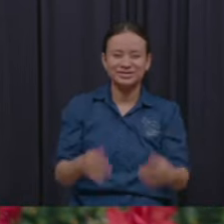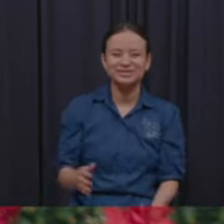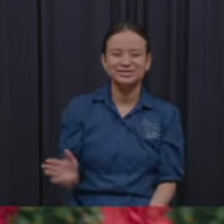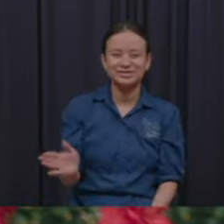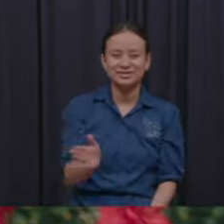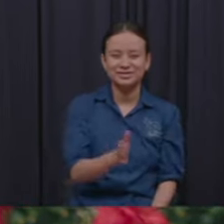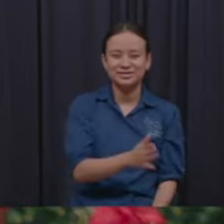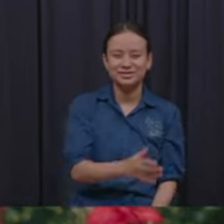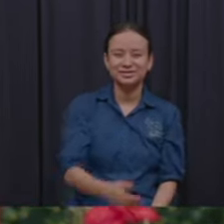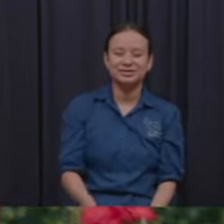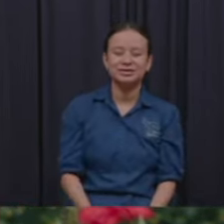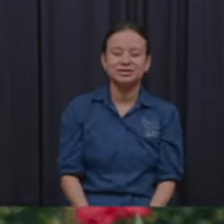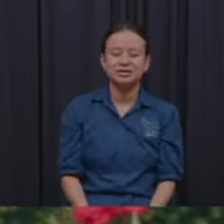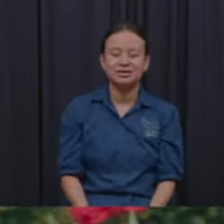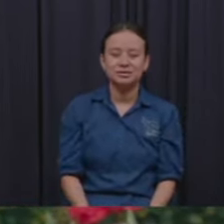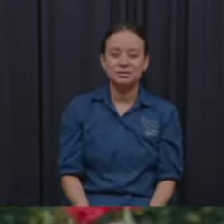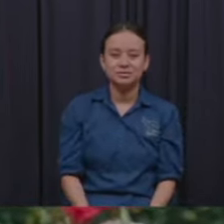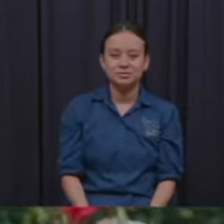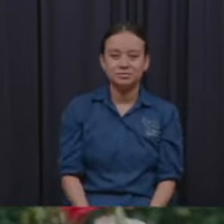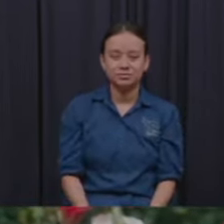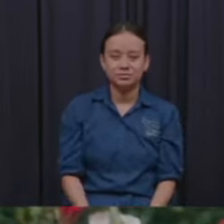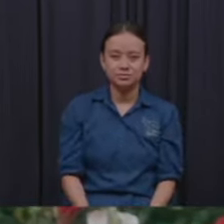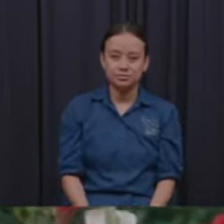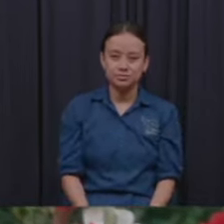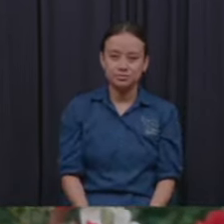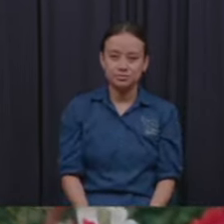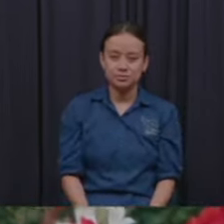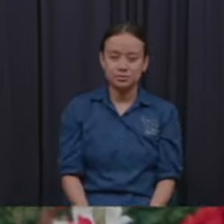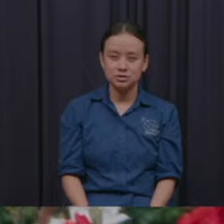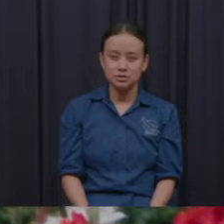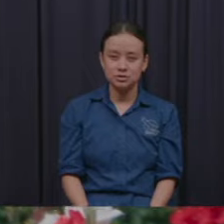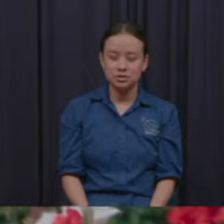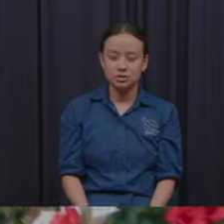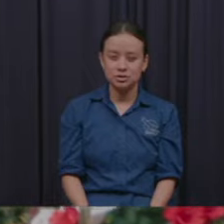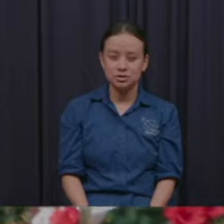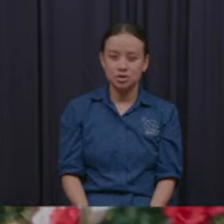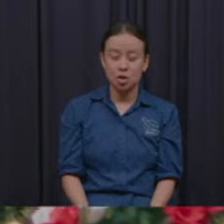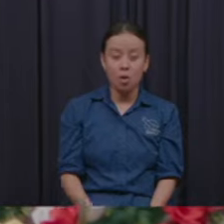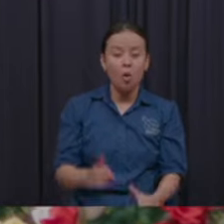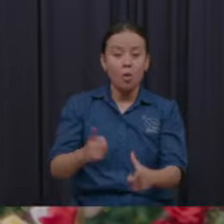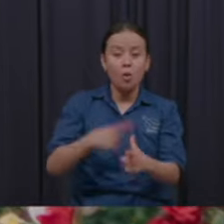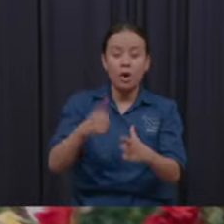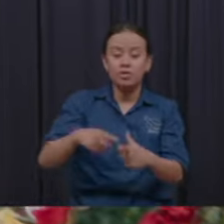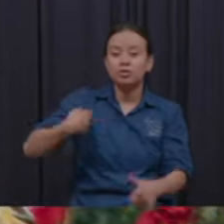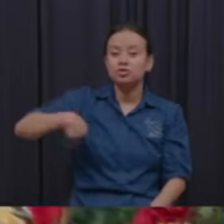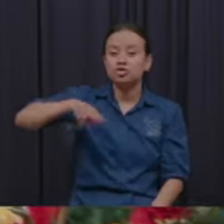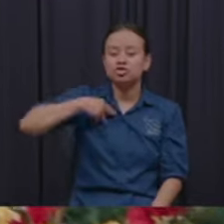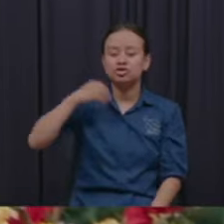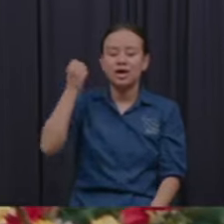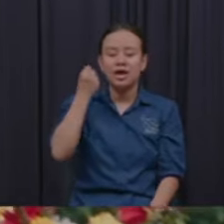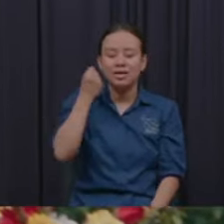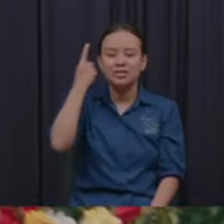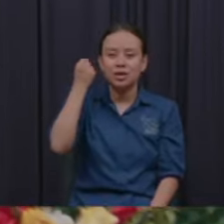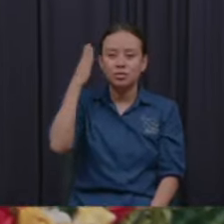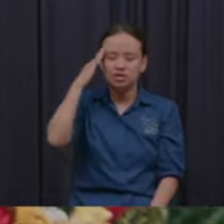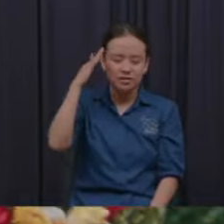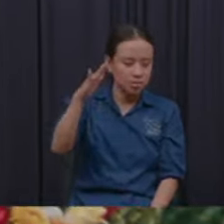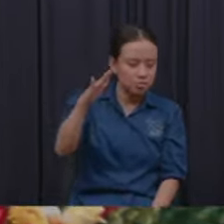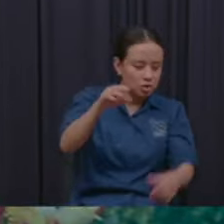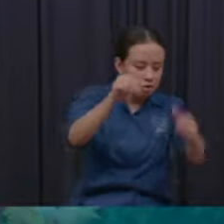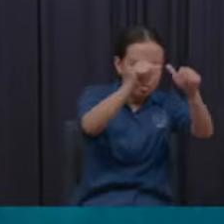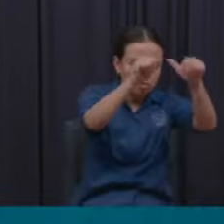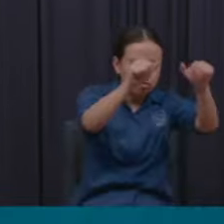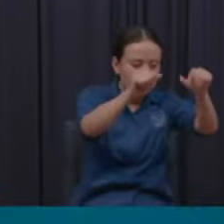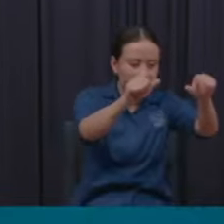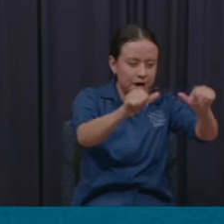Ok, entonces, una vez que se identifique esas cosas, ir y revisar, hay